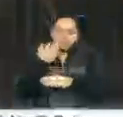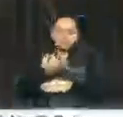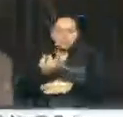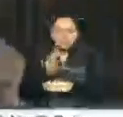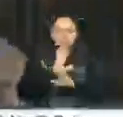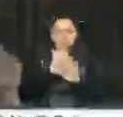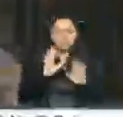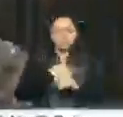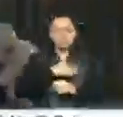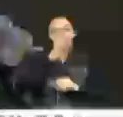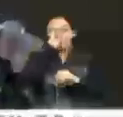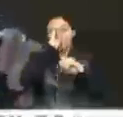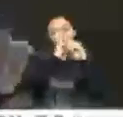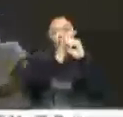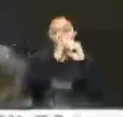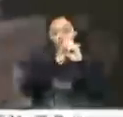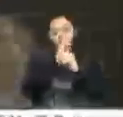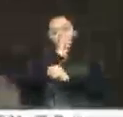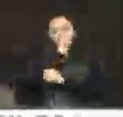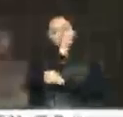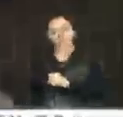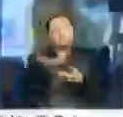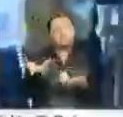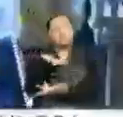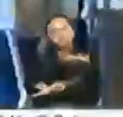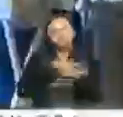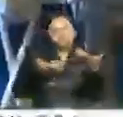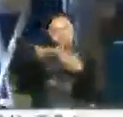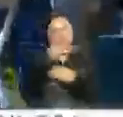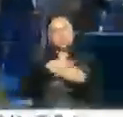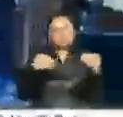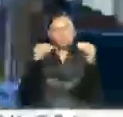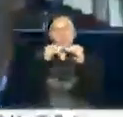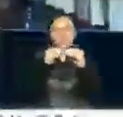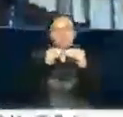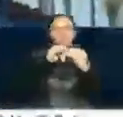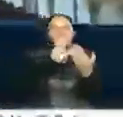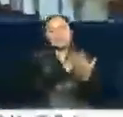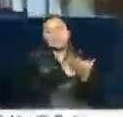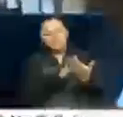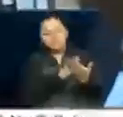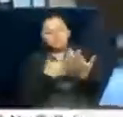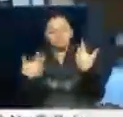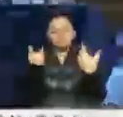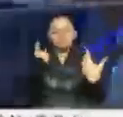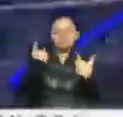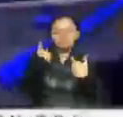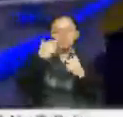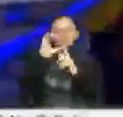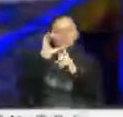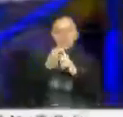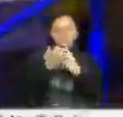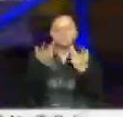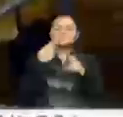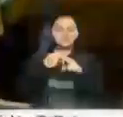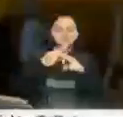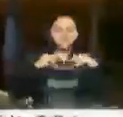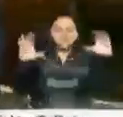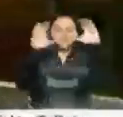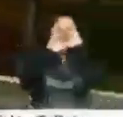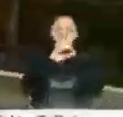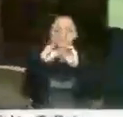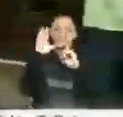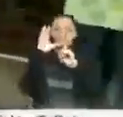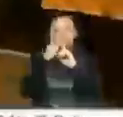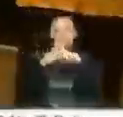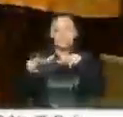Con el fin de compartir un momento de esparcimiento y dar a conocer la riqueza artística y cultural del país, tienen lugar las noches culturales en los sitios